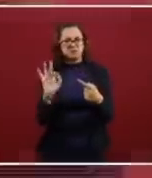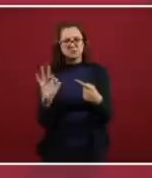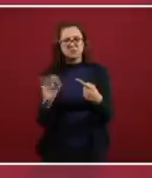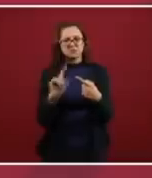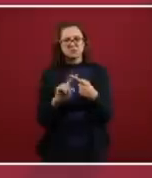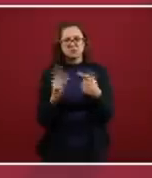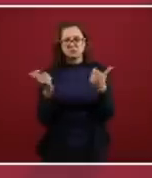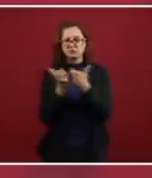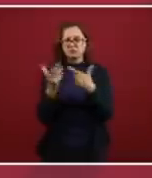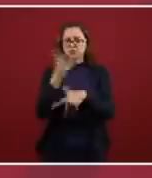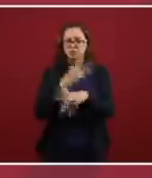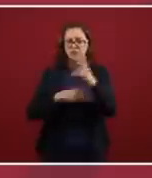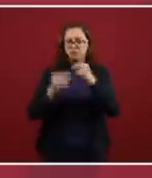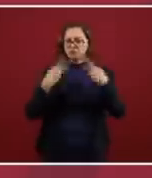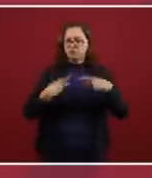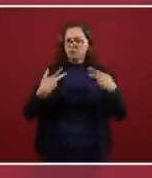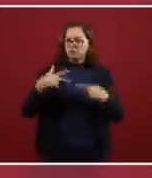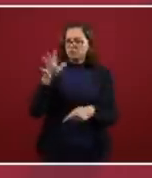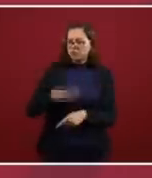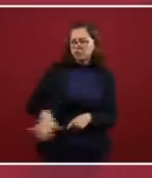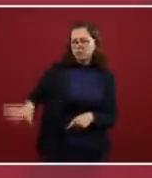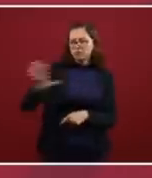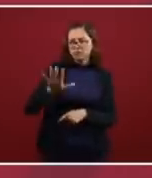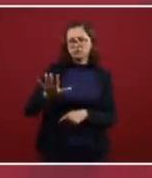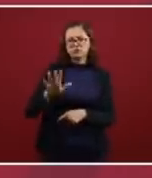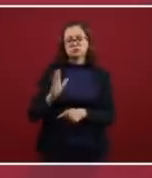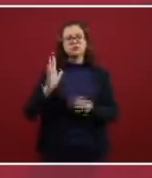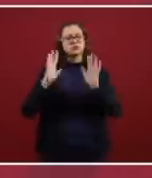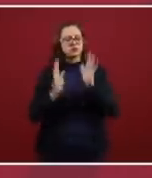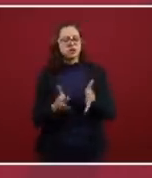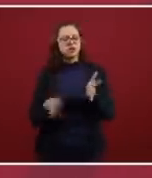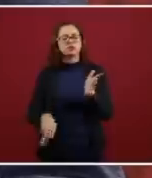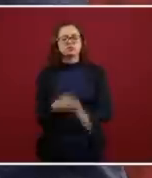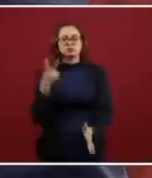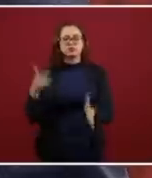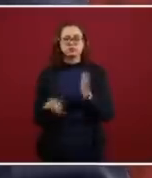de la economía popular, ya lo he explicado.